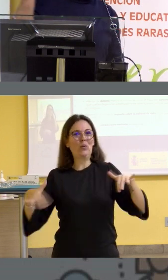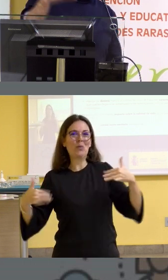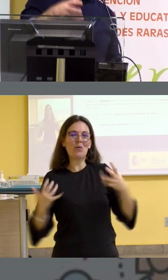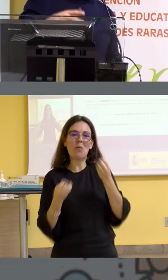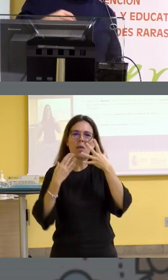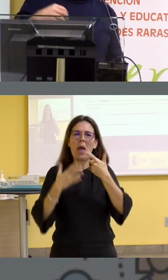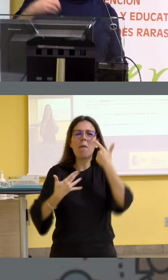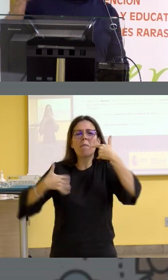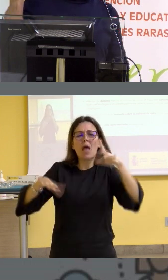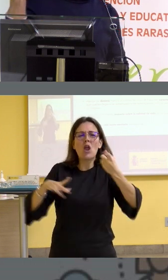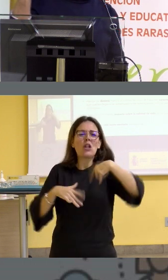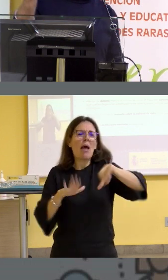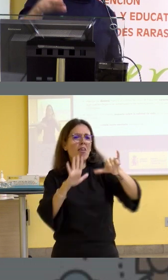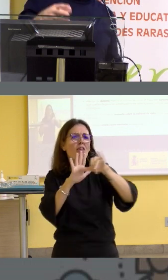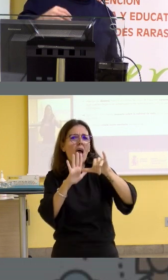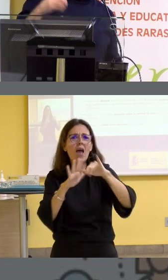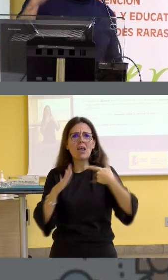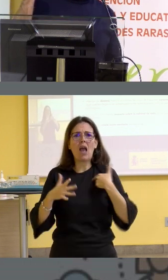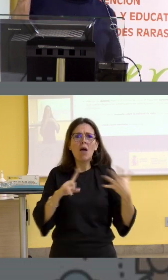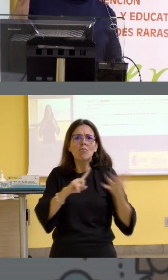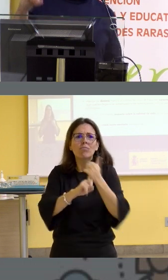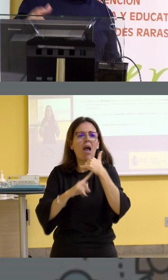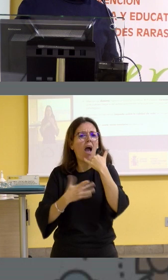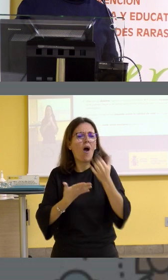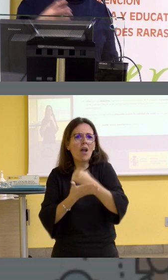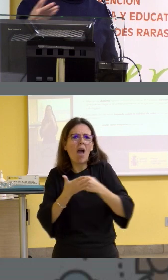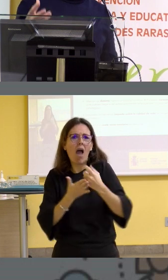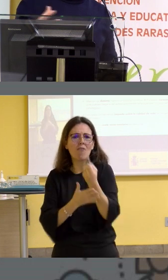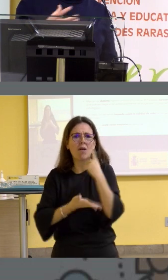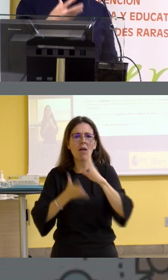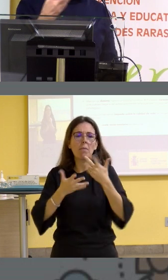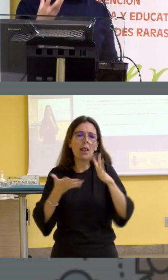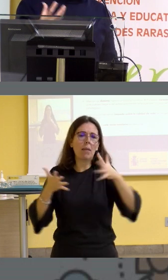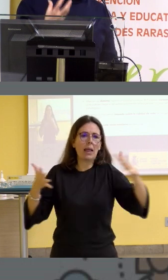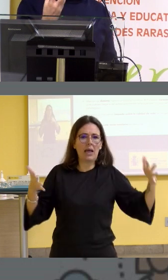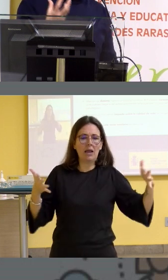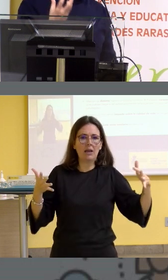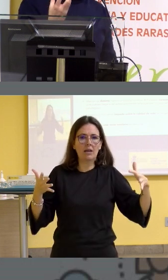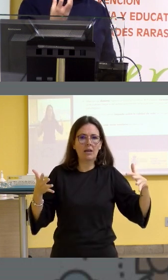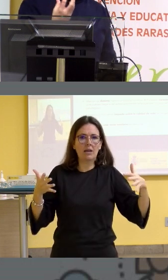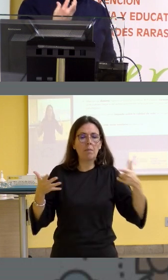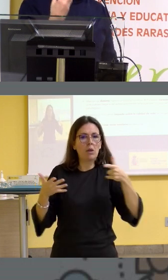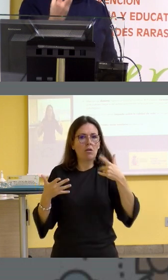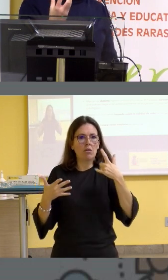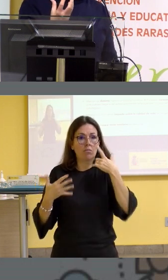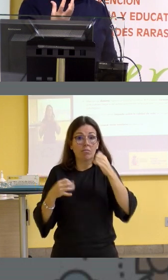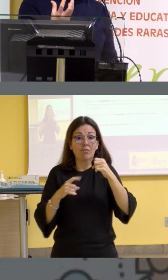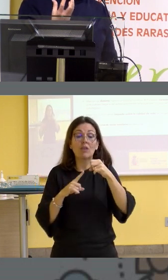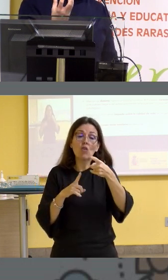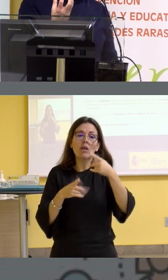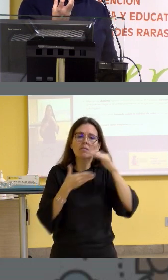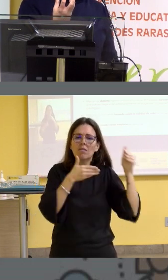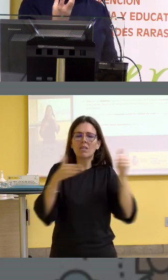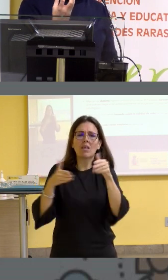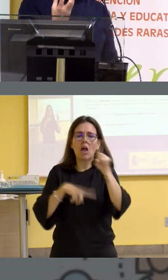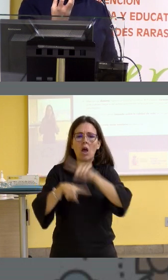pero estamos muy cerca y tenemos ahora el fármaco del Alzheimer y bla, bla, bla. Pero esto no sería enfocar el problema